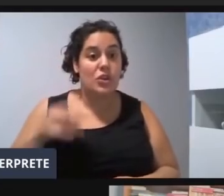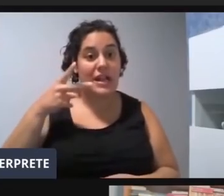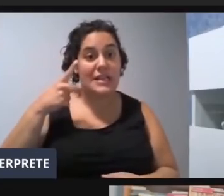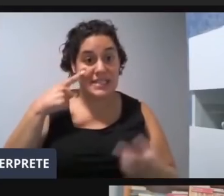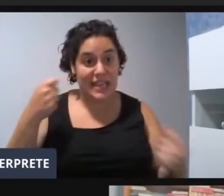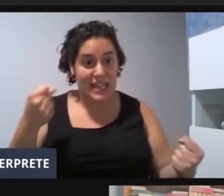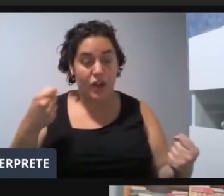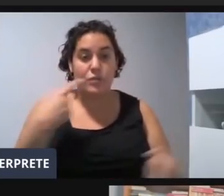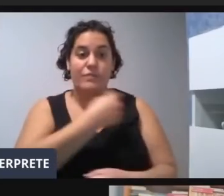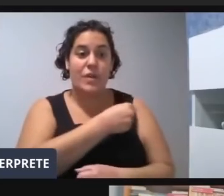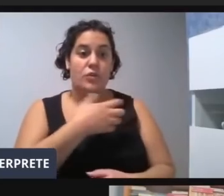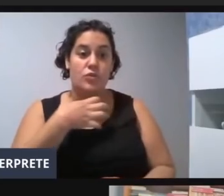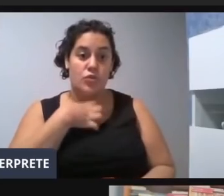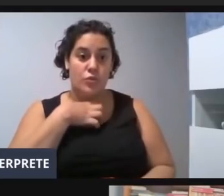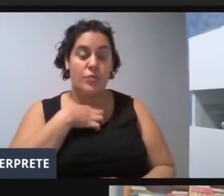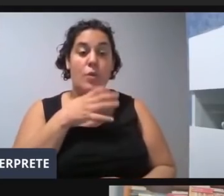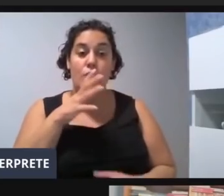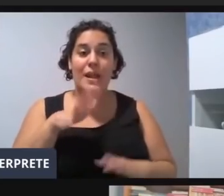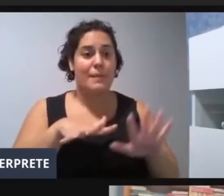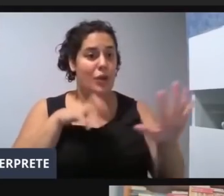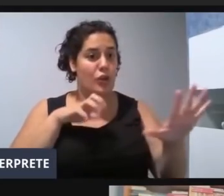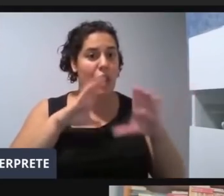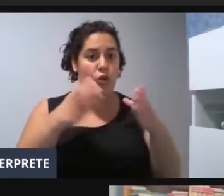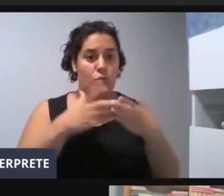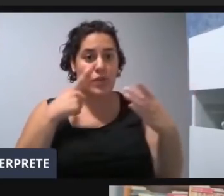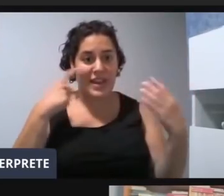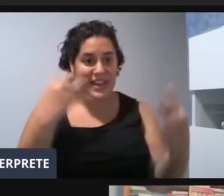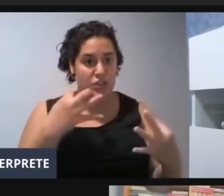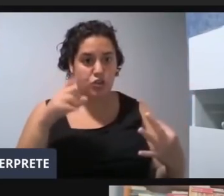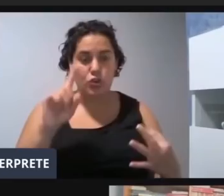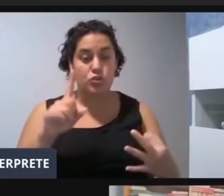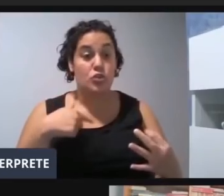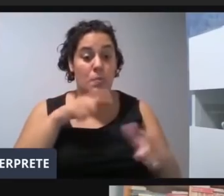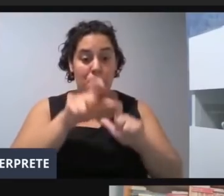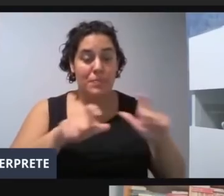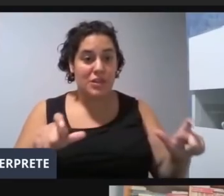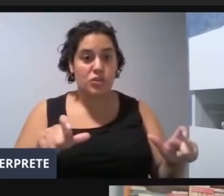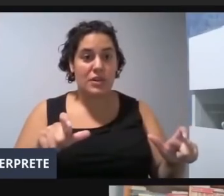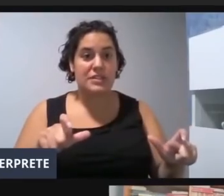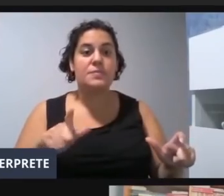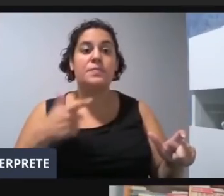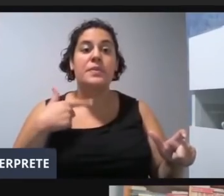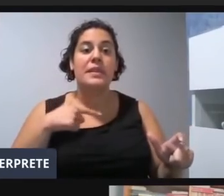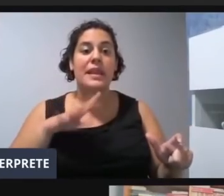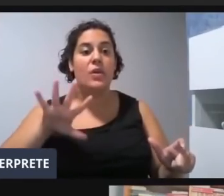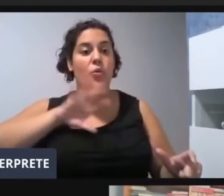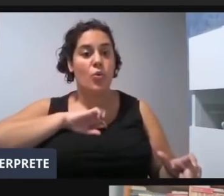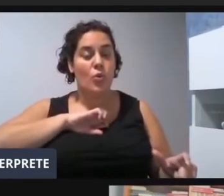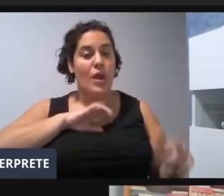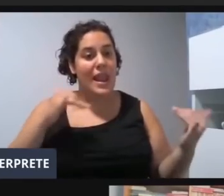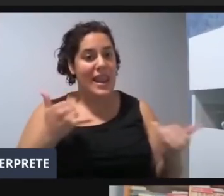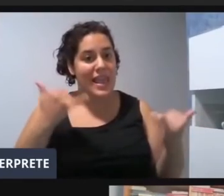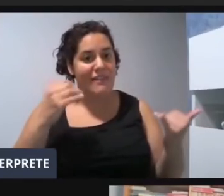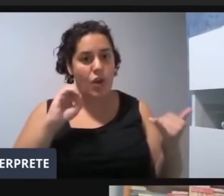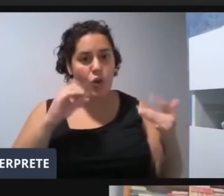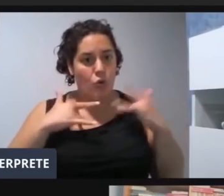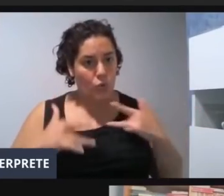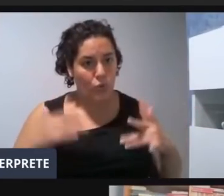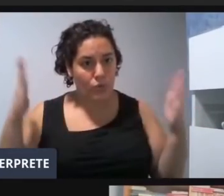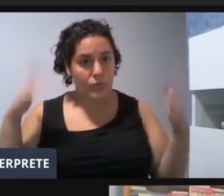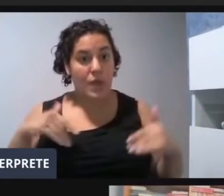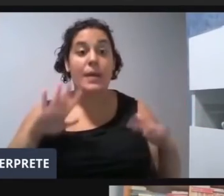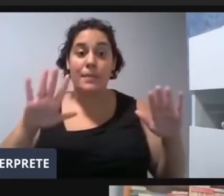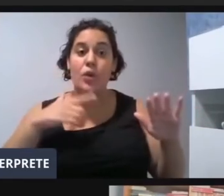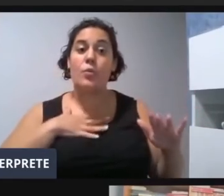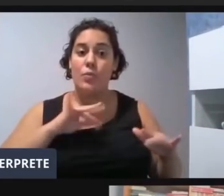de los sanitarios no son grupos de riesgo, sino que son personas que van a pasar una enfermedad muy leve o asintomática, pero que pueden transmitir el virus. Si